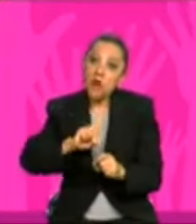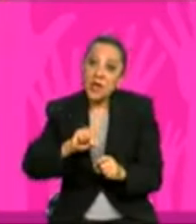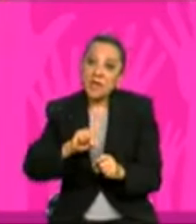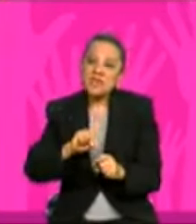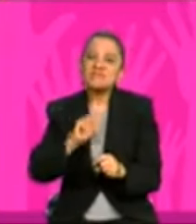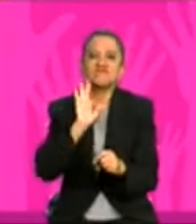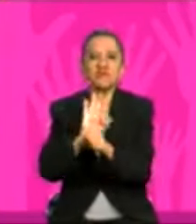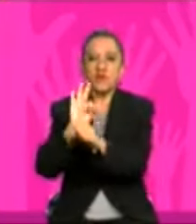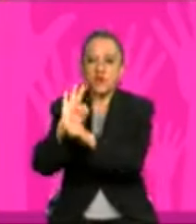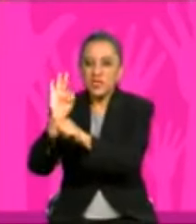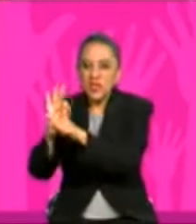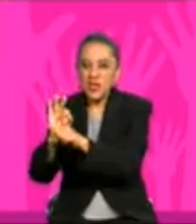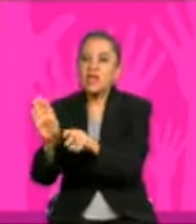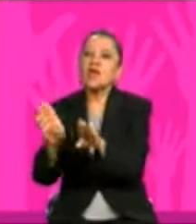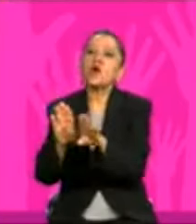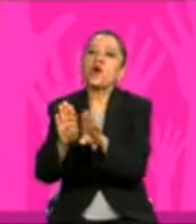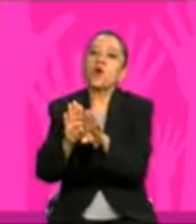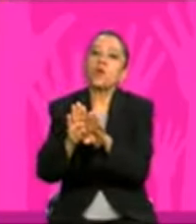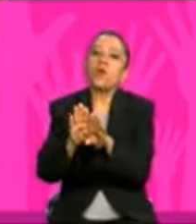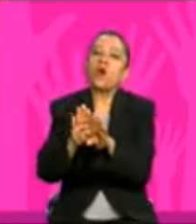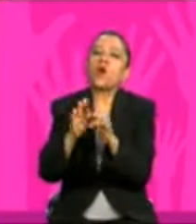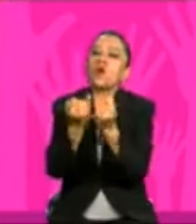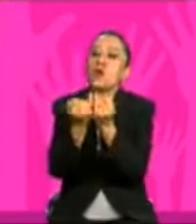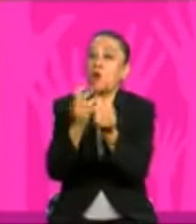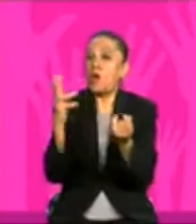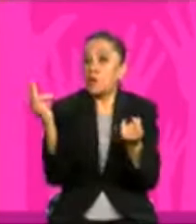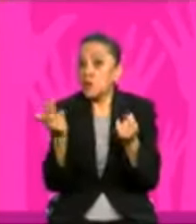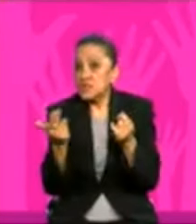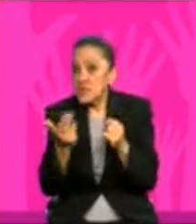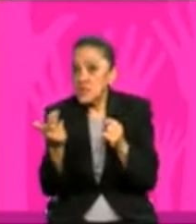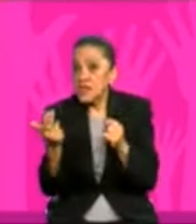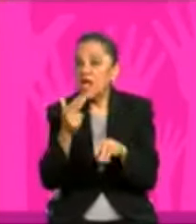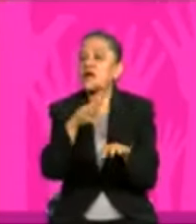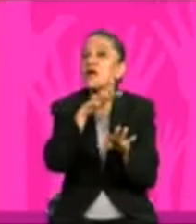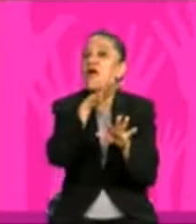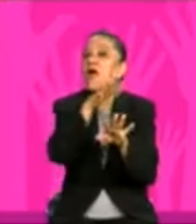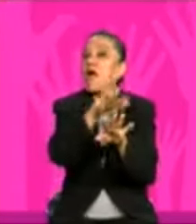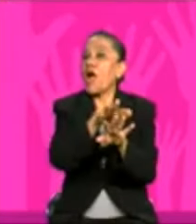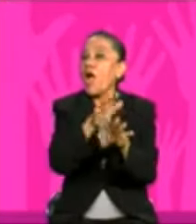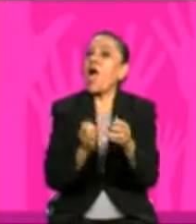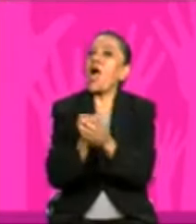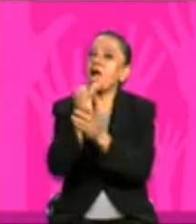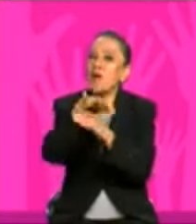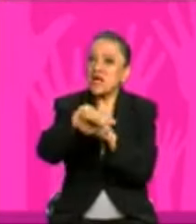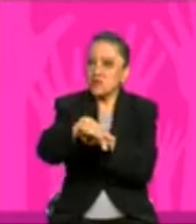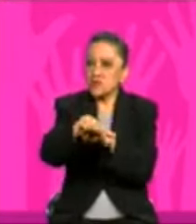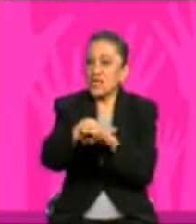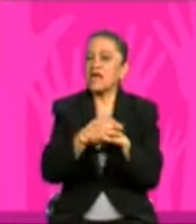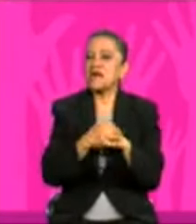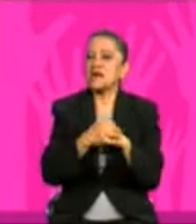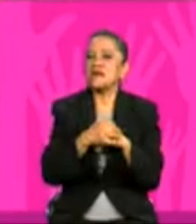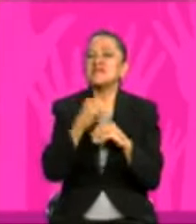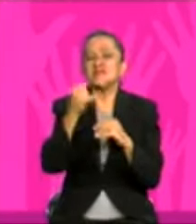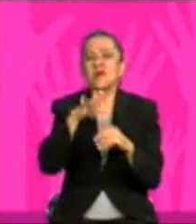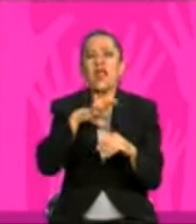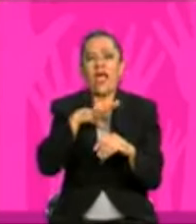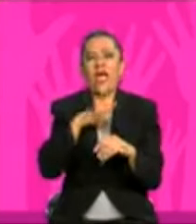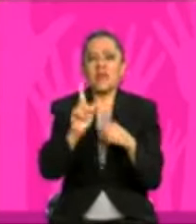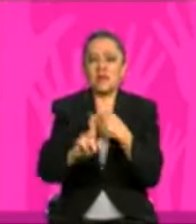Estado, como Amacuzac, como Huitzilac, que viven una situación sumamente complicada para los